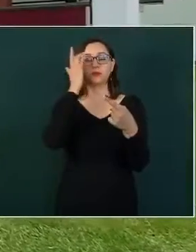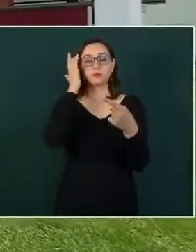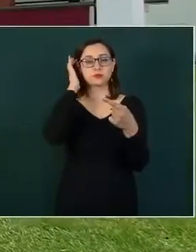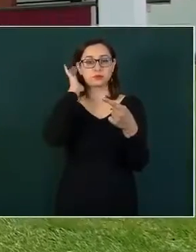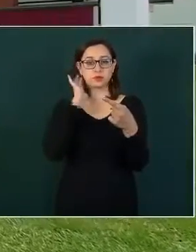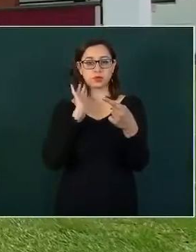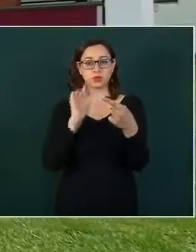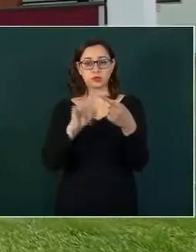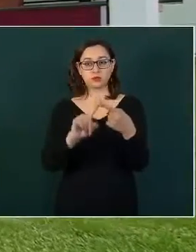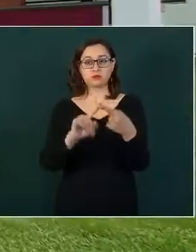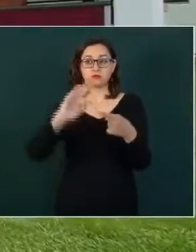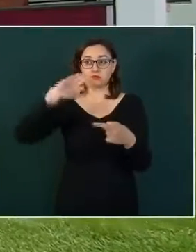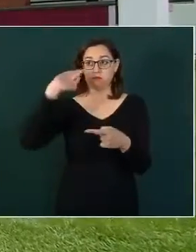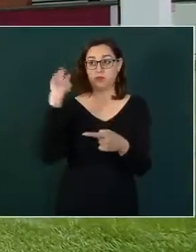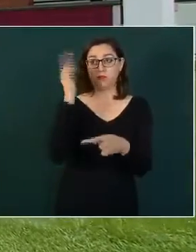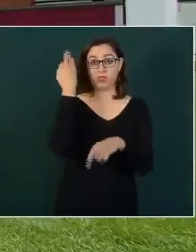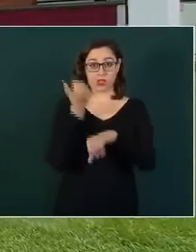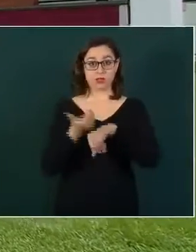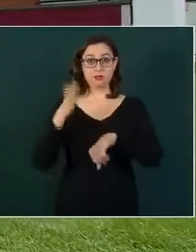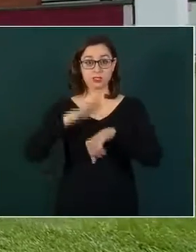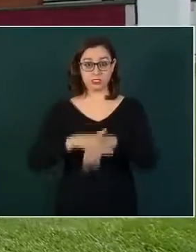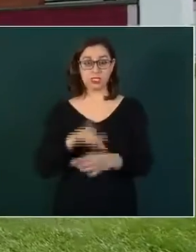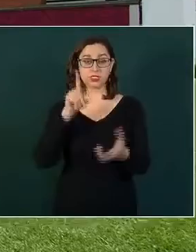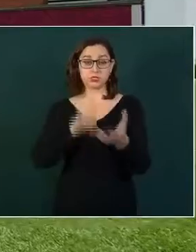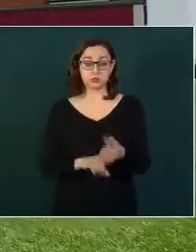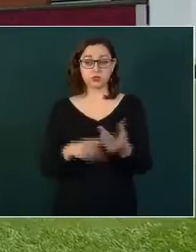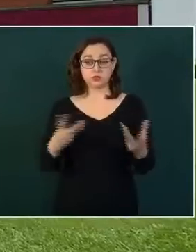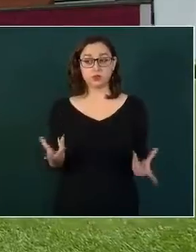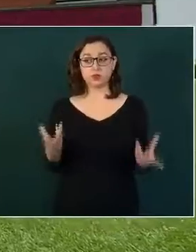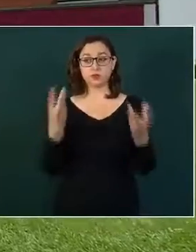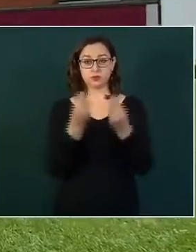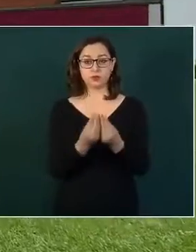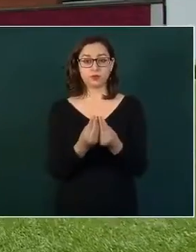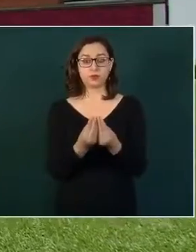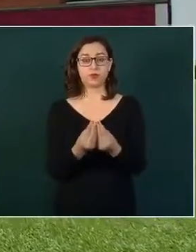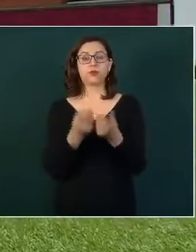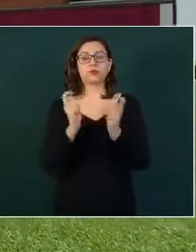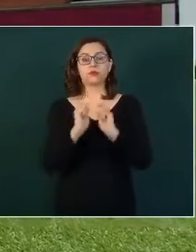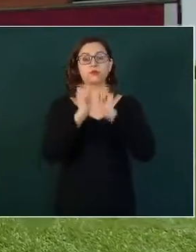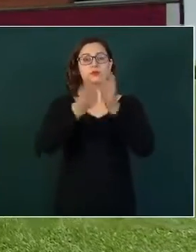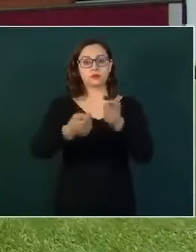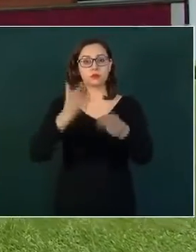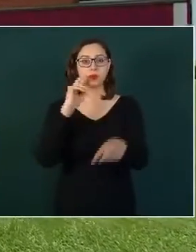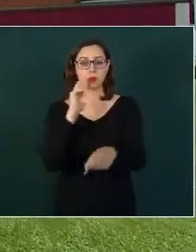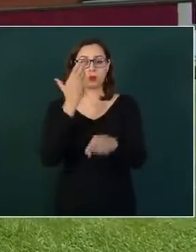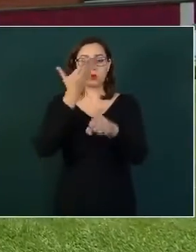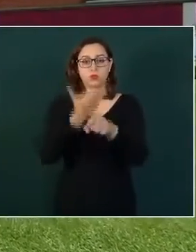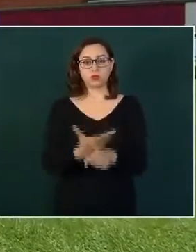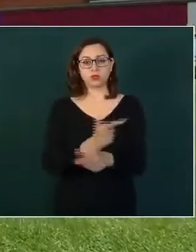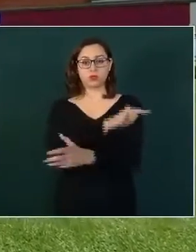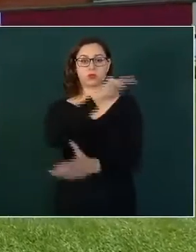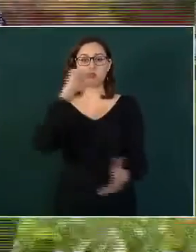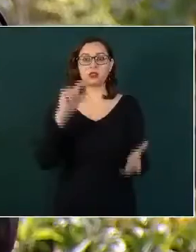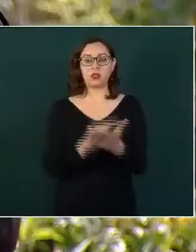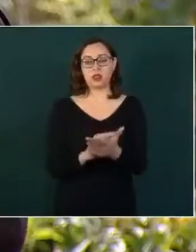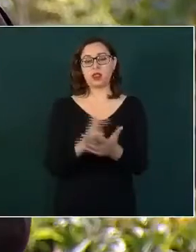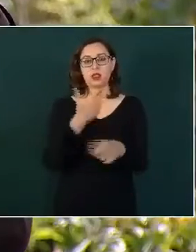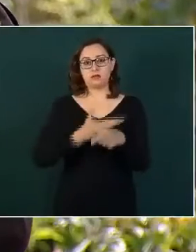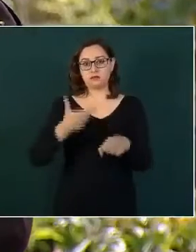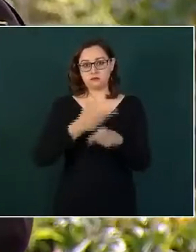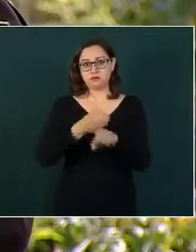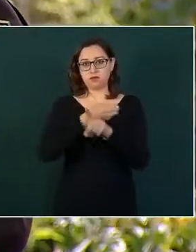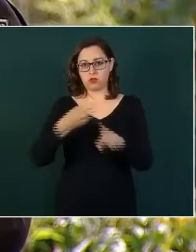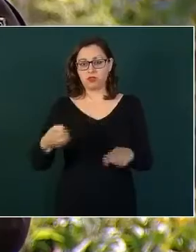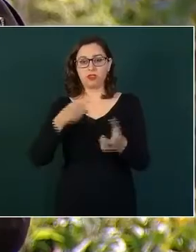Administración Pública Federal, que tiene a su cargo el desahogo de las atribuciones establecidas en la Ley Orgánica de la